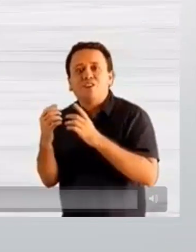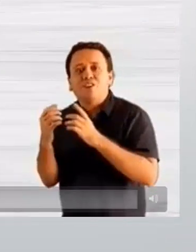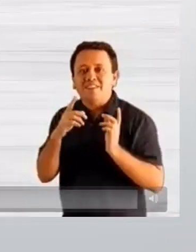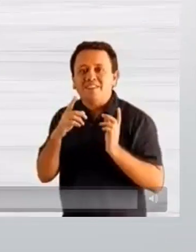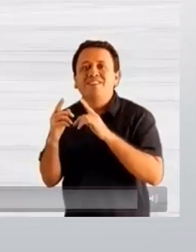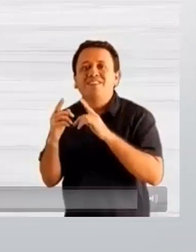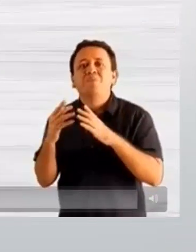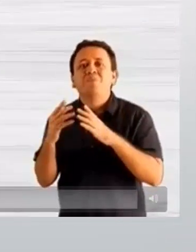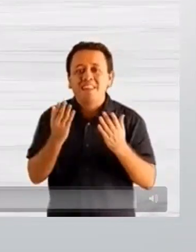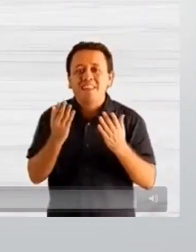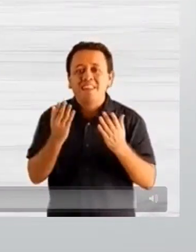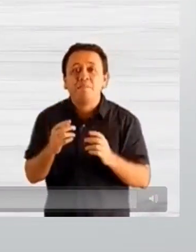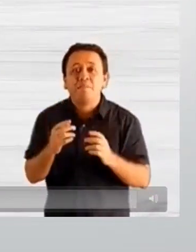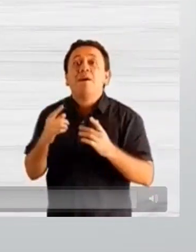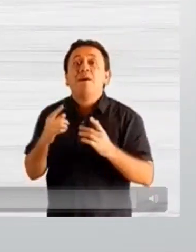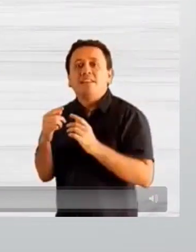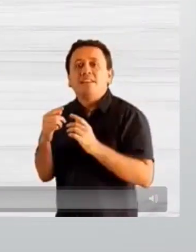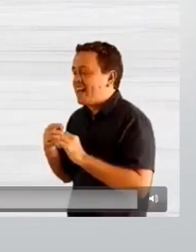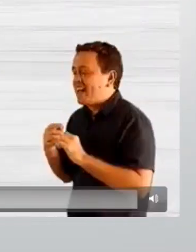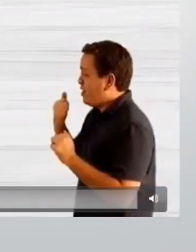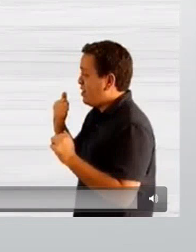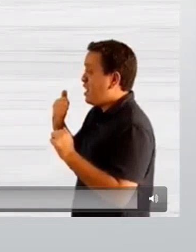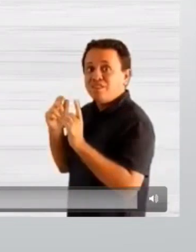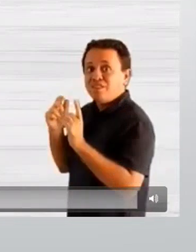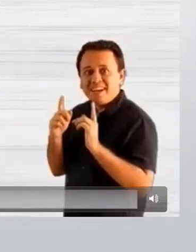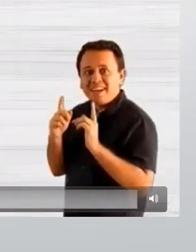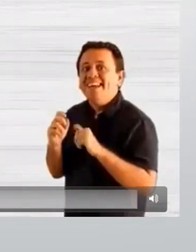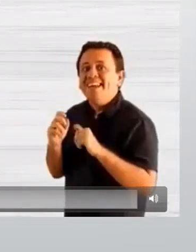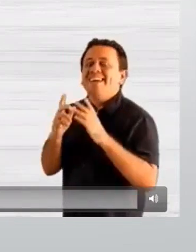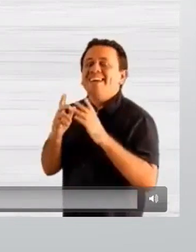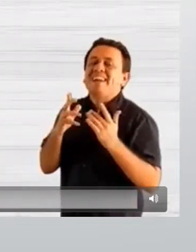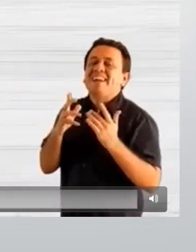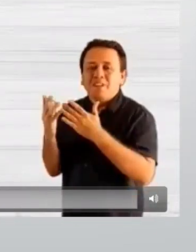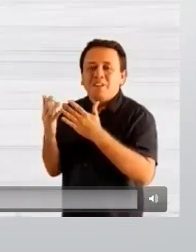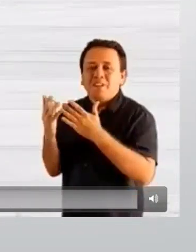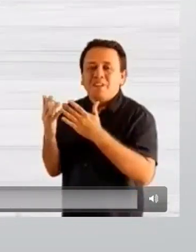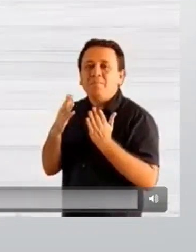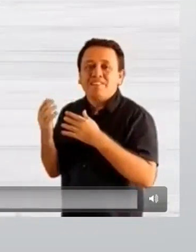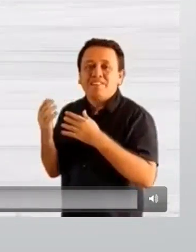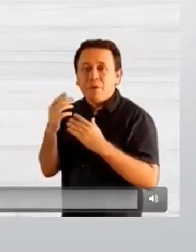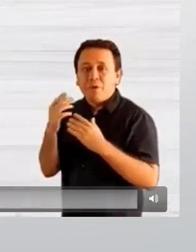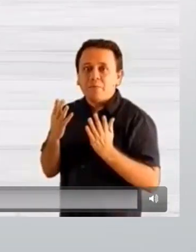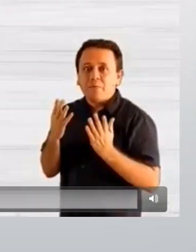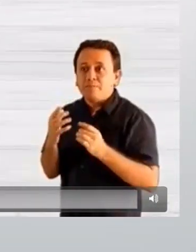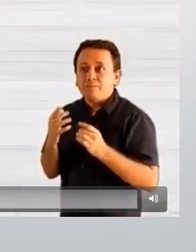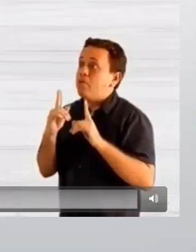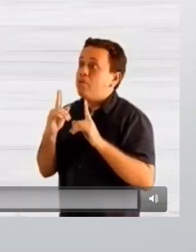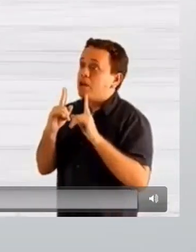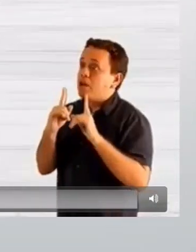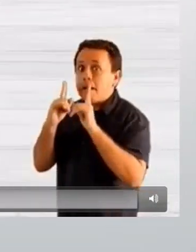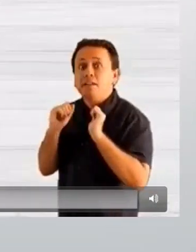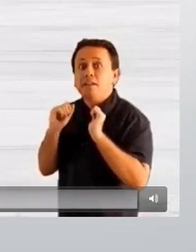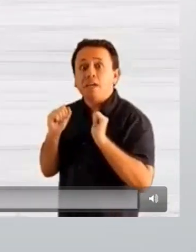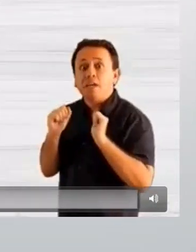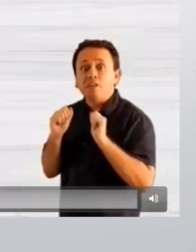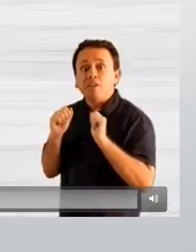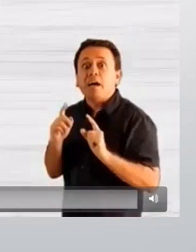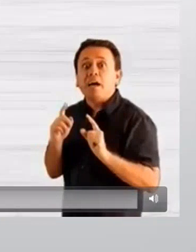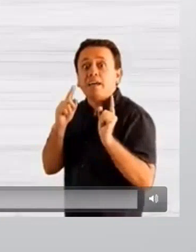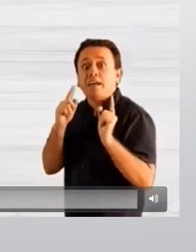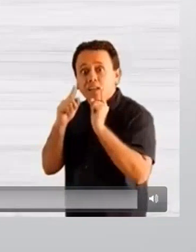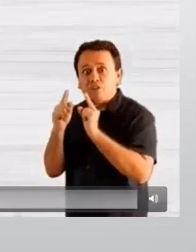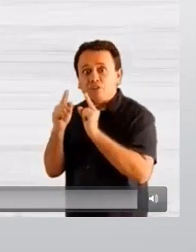la variación de la velocidad por unidad de tiempo, mientras que la velocidad nos indica qué tan rápido, qué tan deprisa se mueve un objeto, aunque realmente